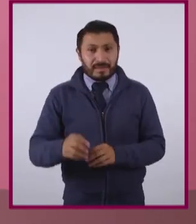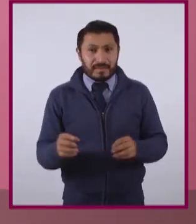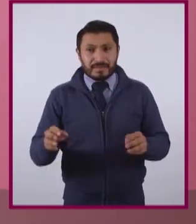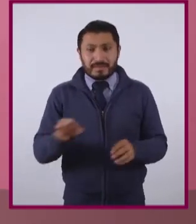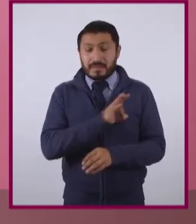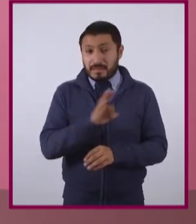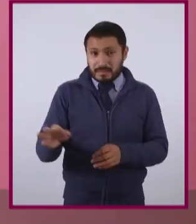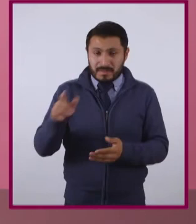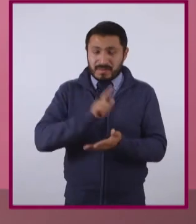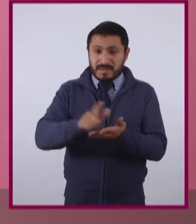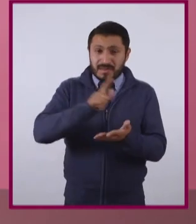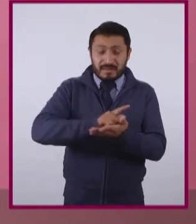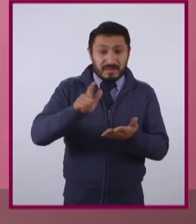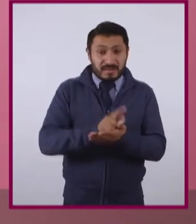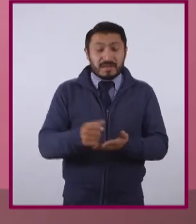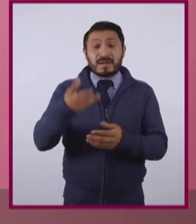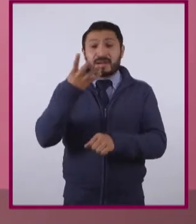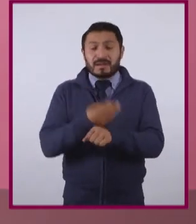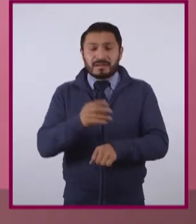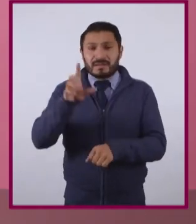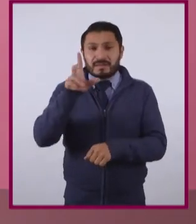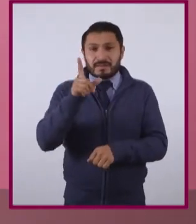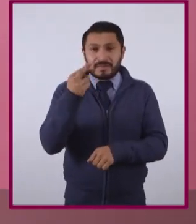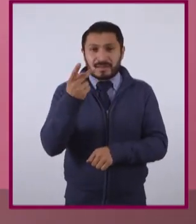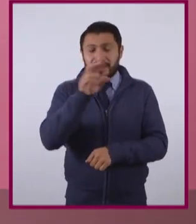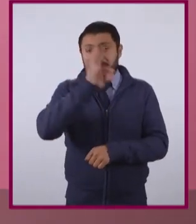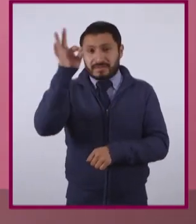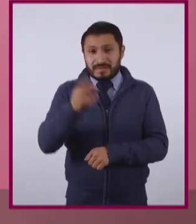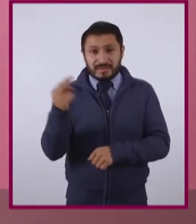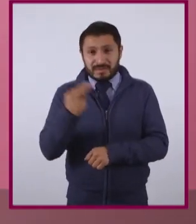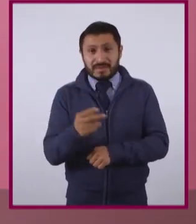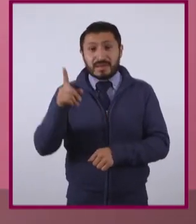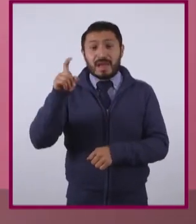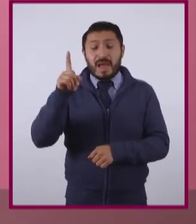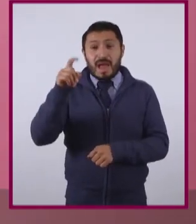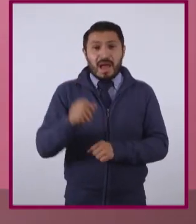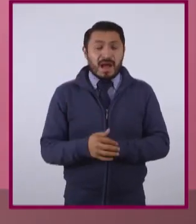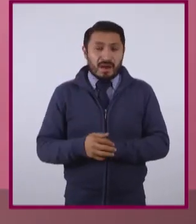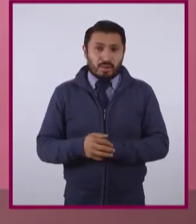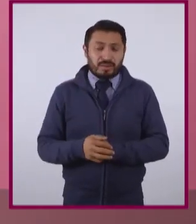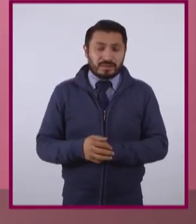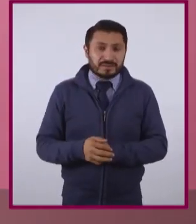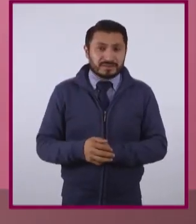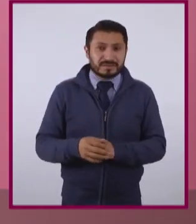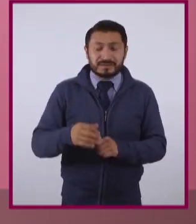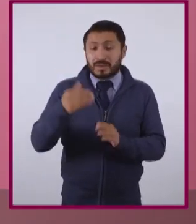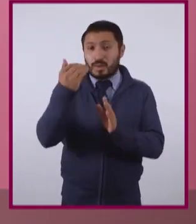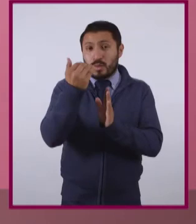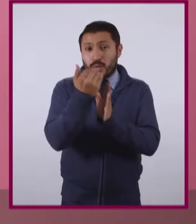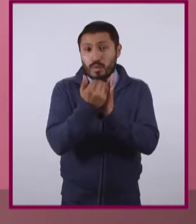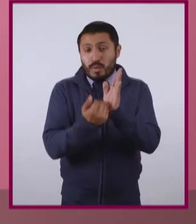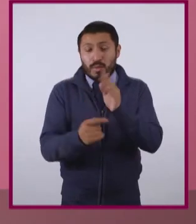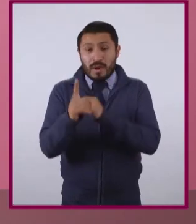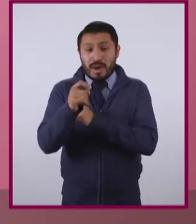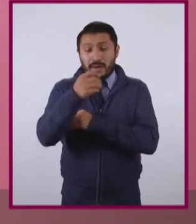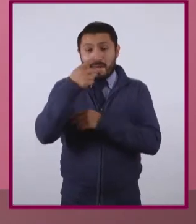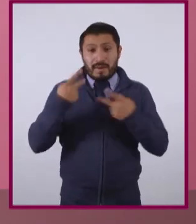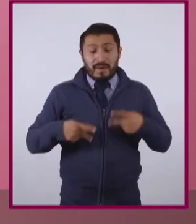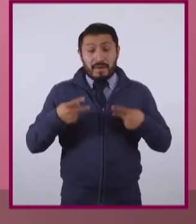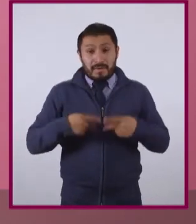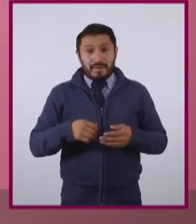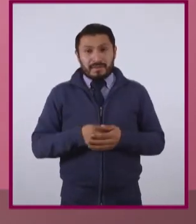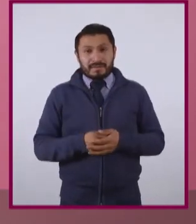y resolver el 25% de sus necesidades con agua desalinizada. También logró reducir el uso de agua por persona.